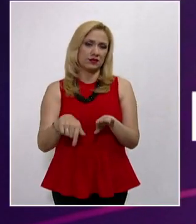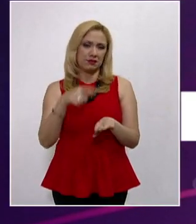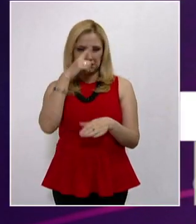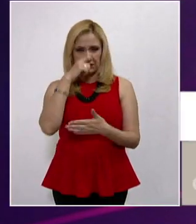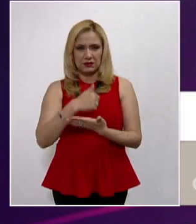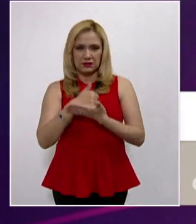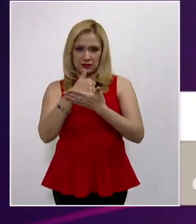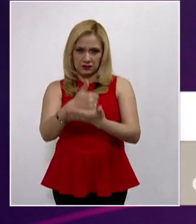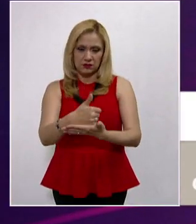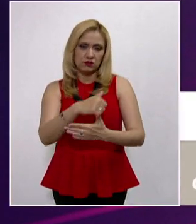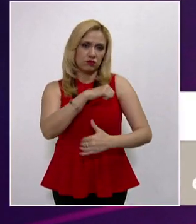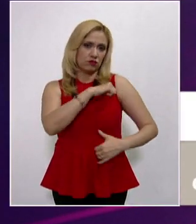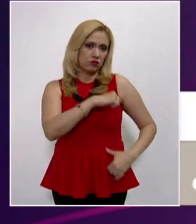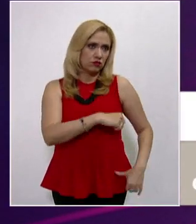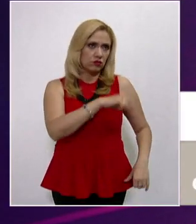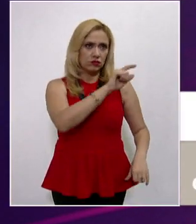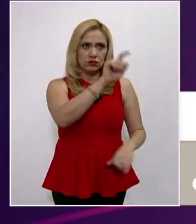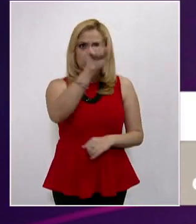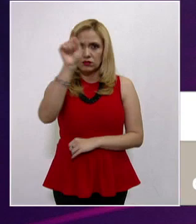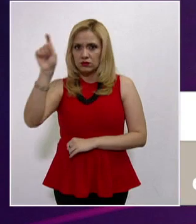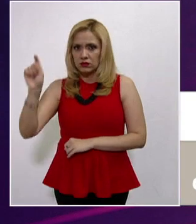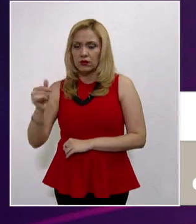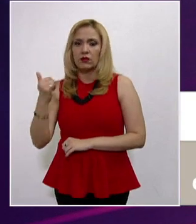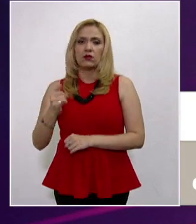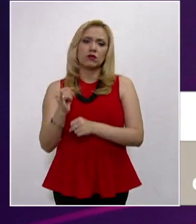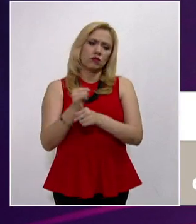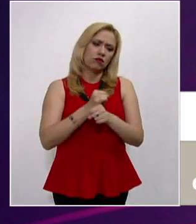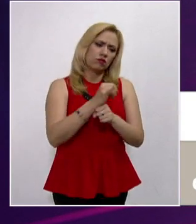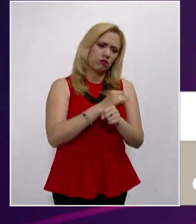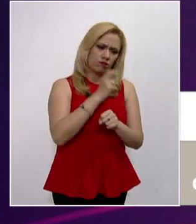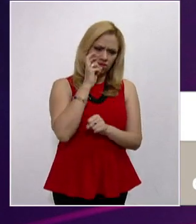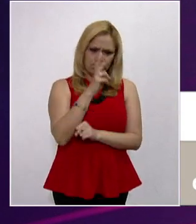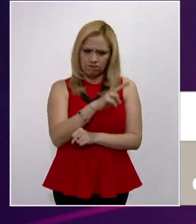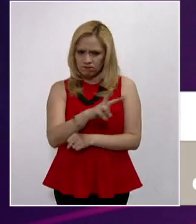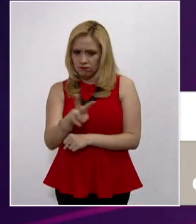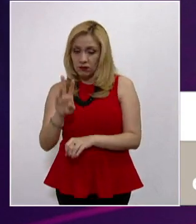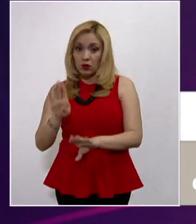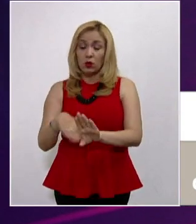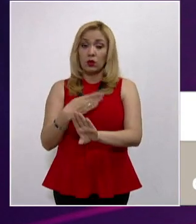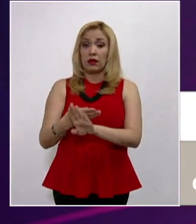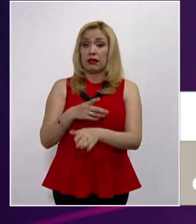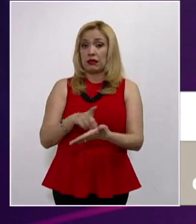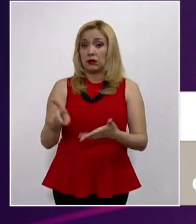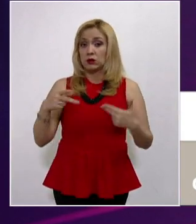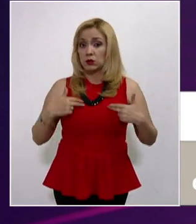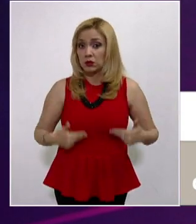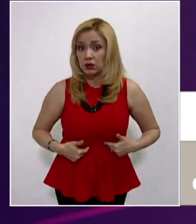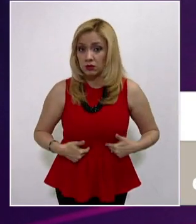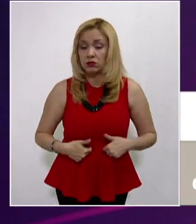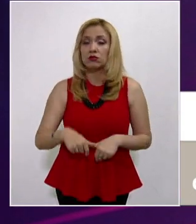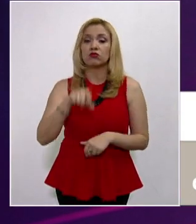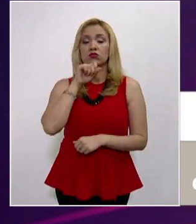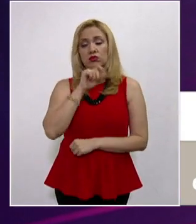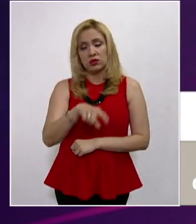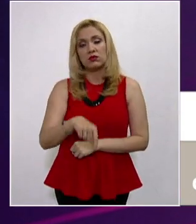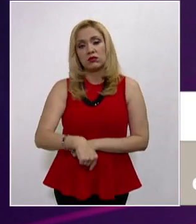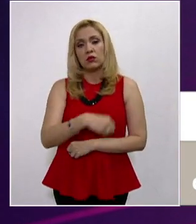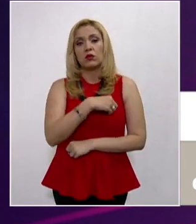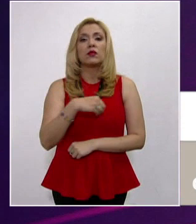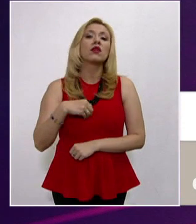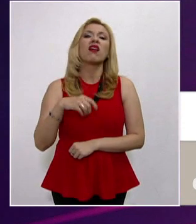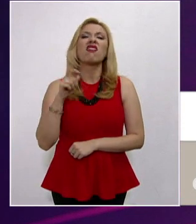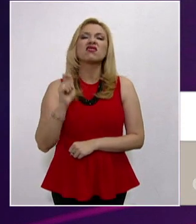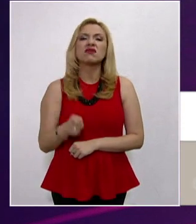asistencia técnica a autoridades y de monitoreo y observación de violaciones a derechos humanos, pues también tiene la misión